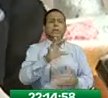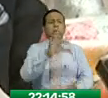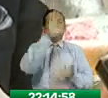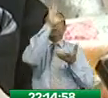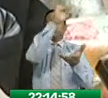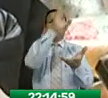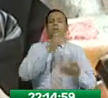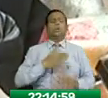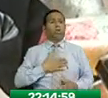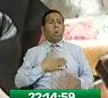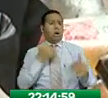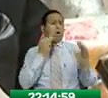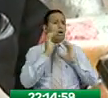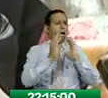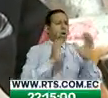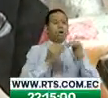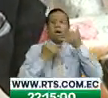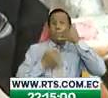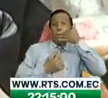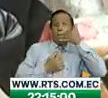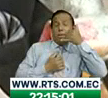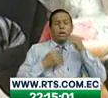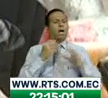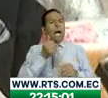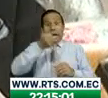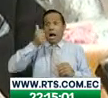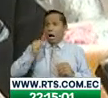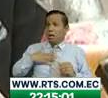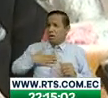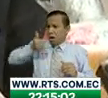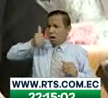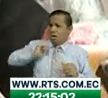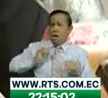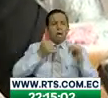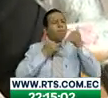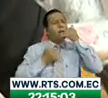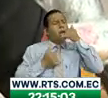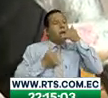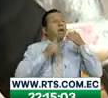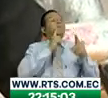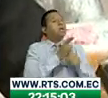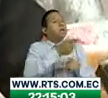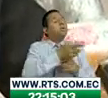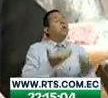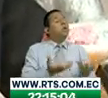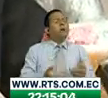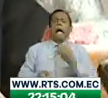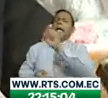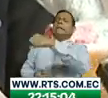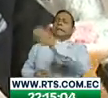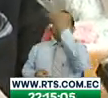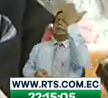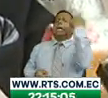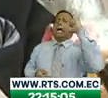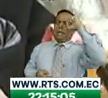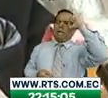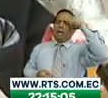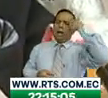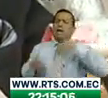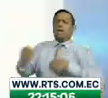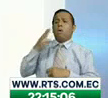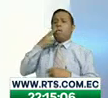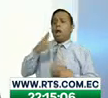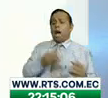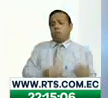yo conversé con el abogado, con el general Paco Moncayo. Yo conversé ayer y él dijo recordar que efectivamente se había entregado esa arma al abogado